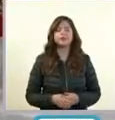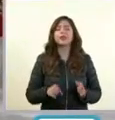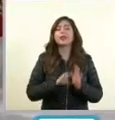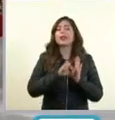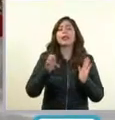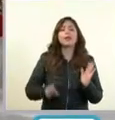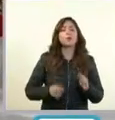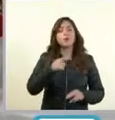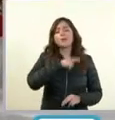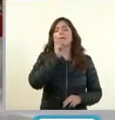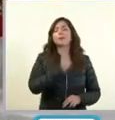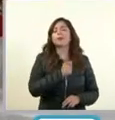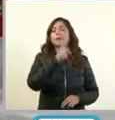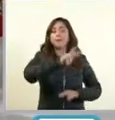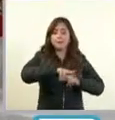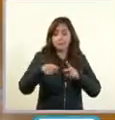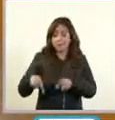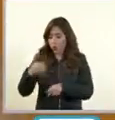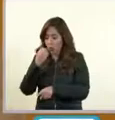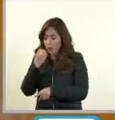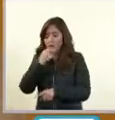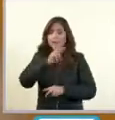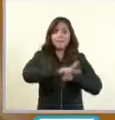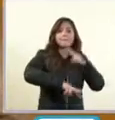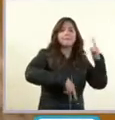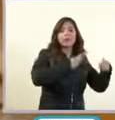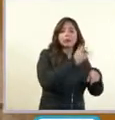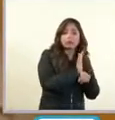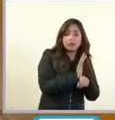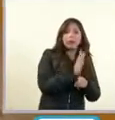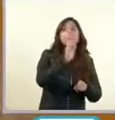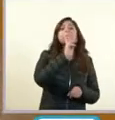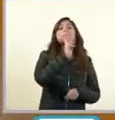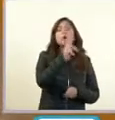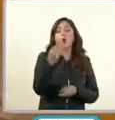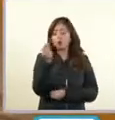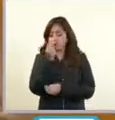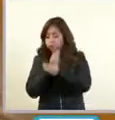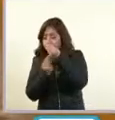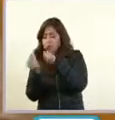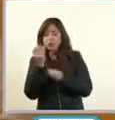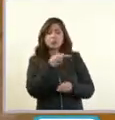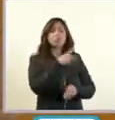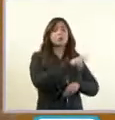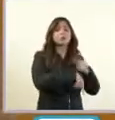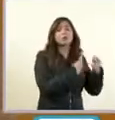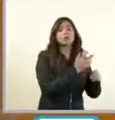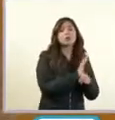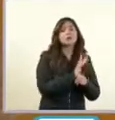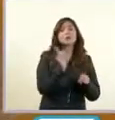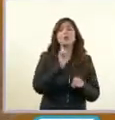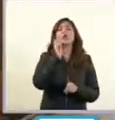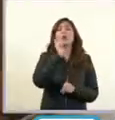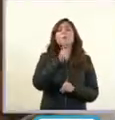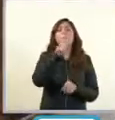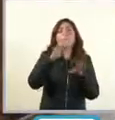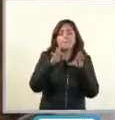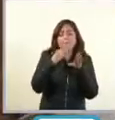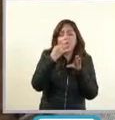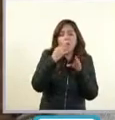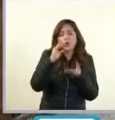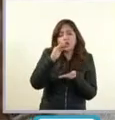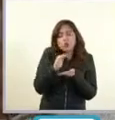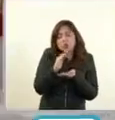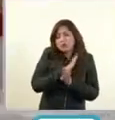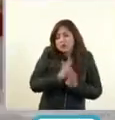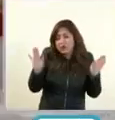semana con la familia y vas a comer y de ahí al cine, pues come bien. Para que Claro. entonces a lo mejor llegas al cine y dices, no, nada más elijo las palomitas chiquitas. ¿Sabes